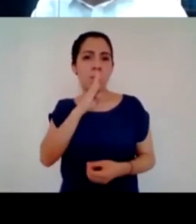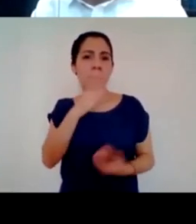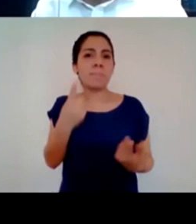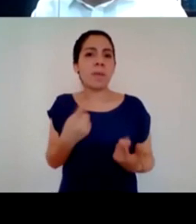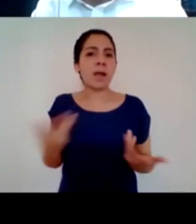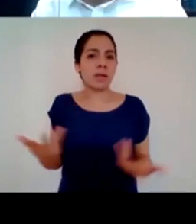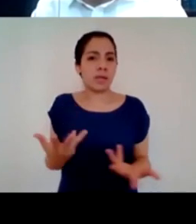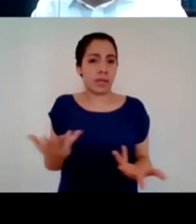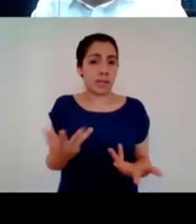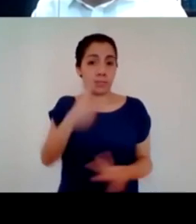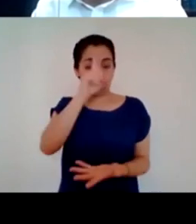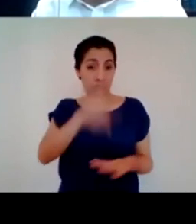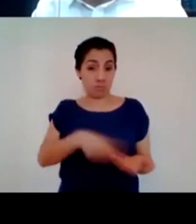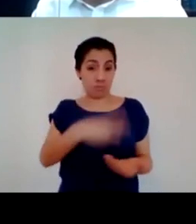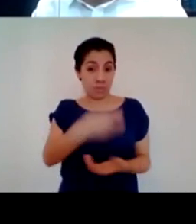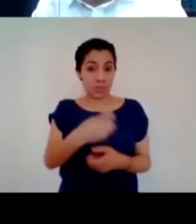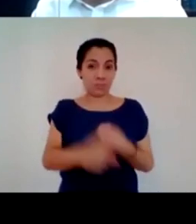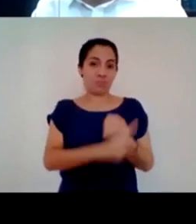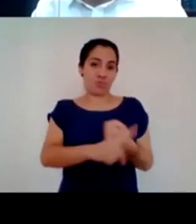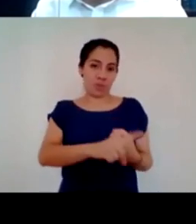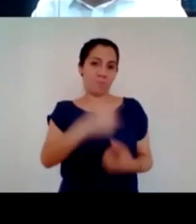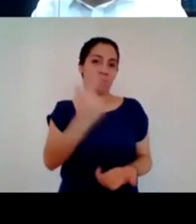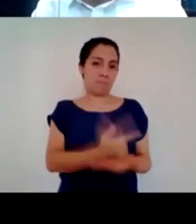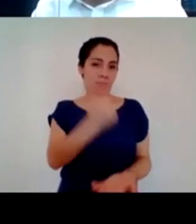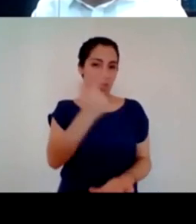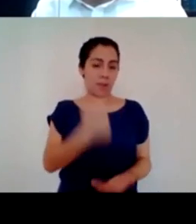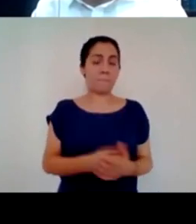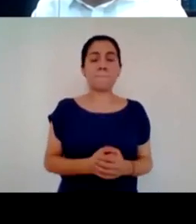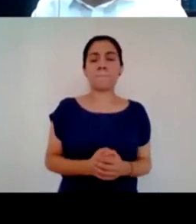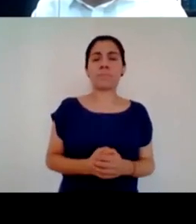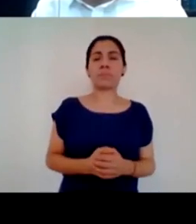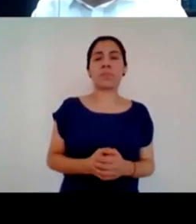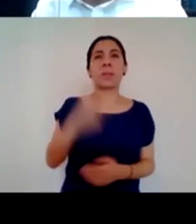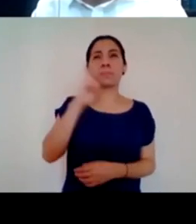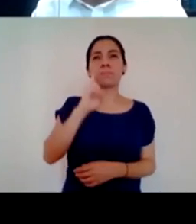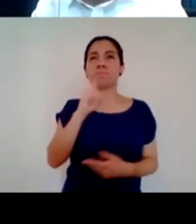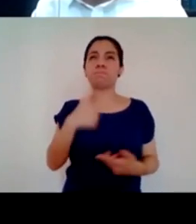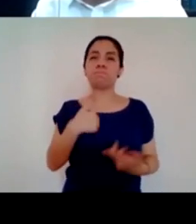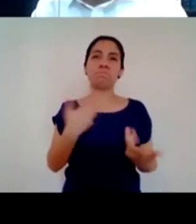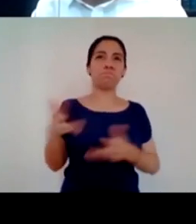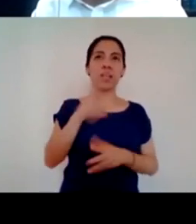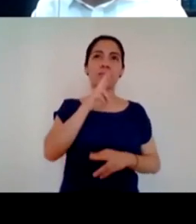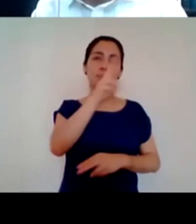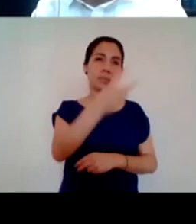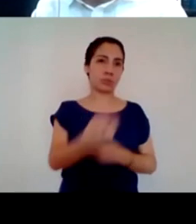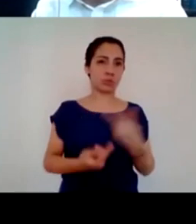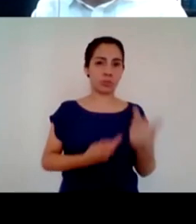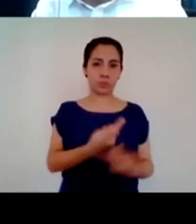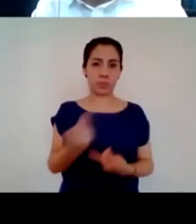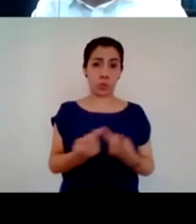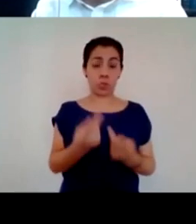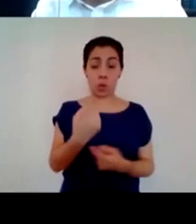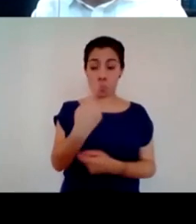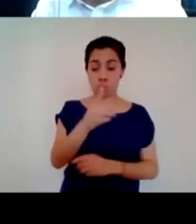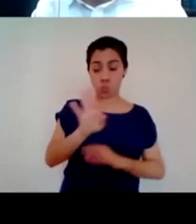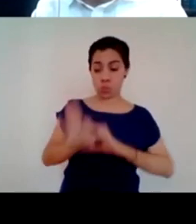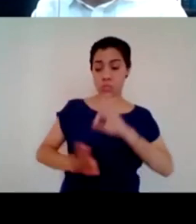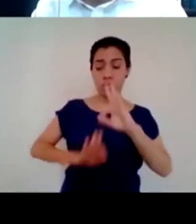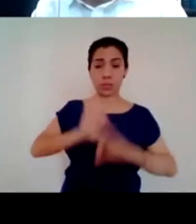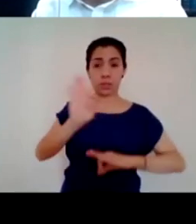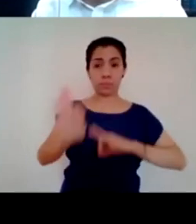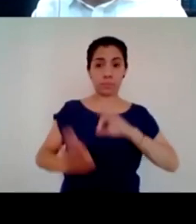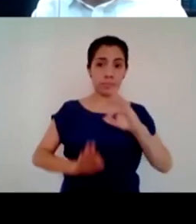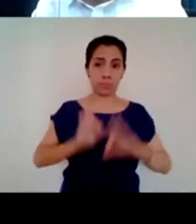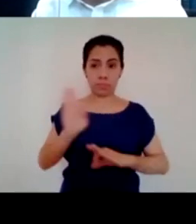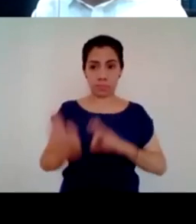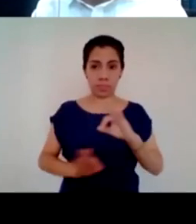así misceláneo, ¿no?, a todas estas inquietudes. Un tratamiento es mejor el que sea que